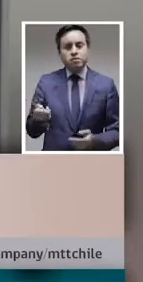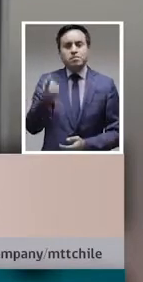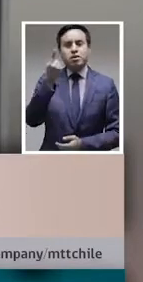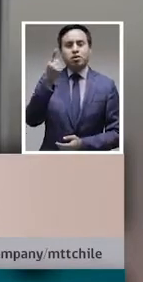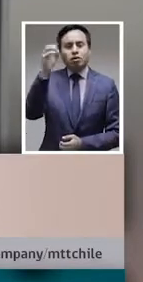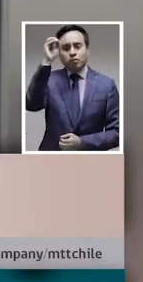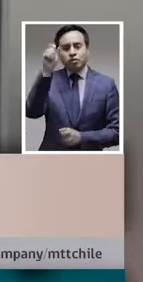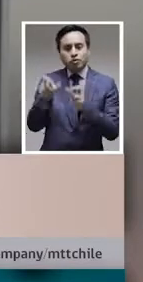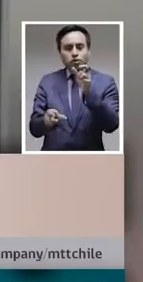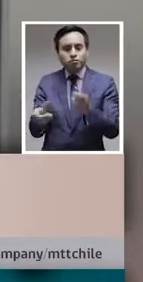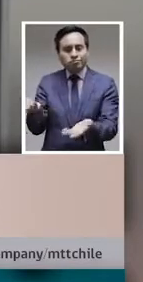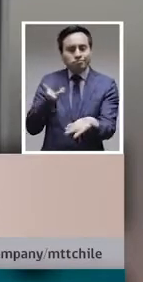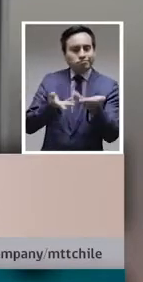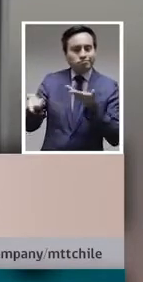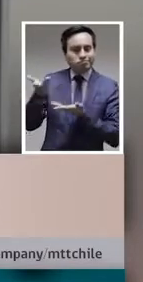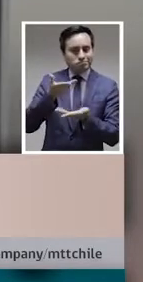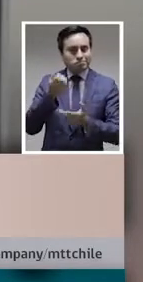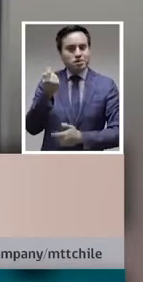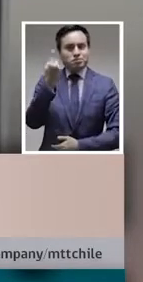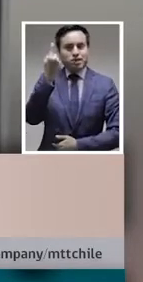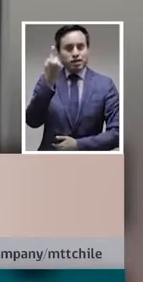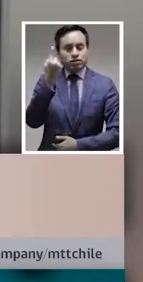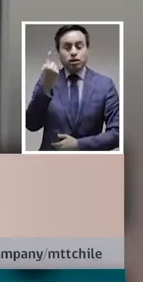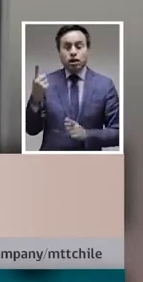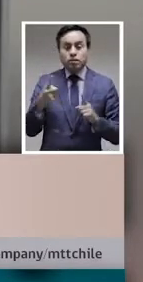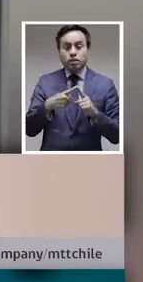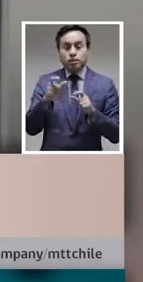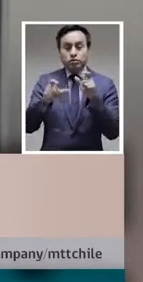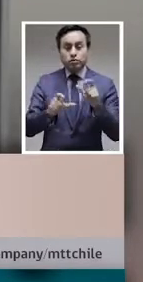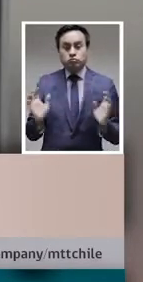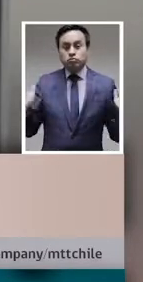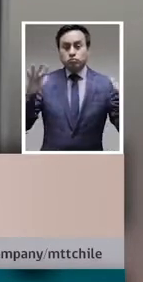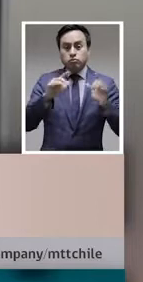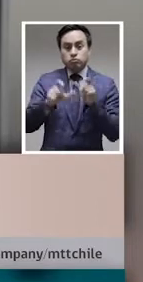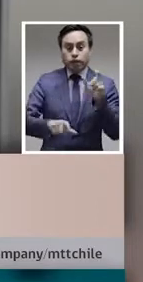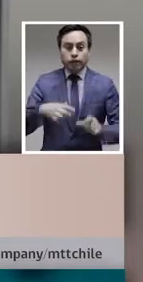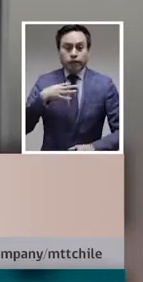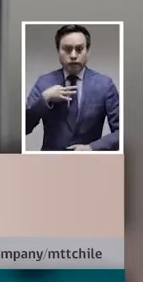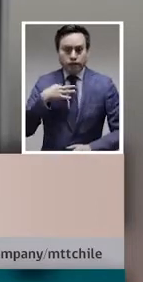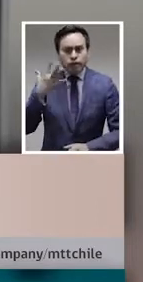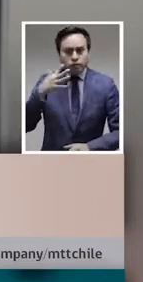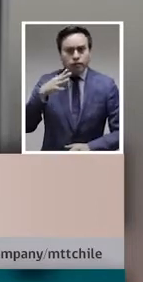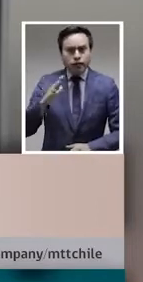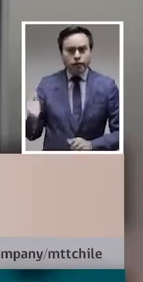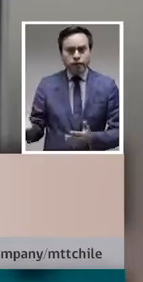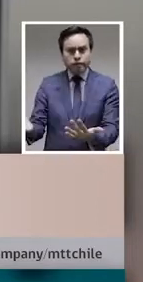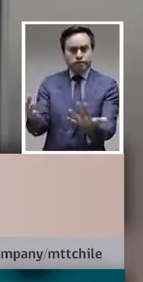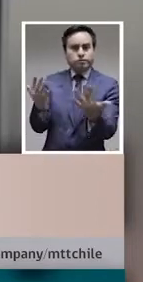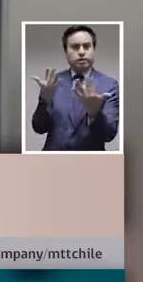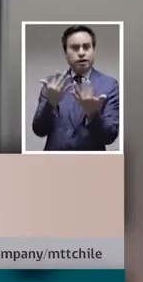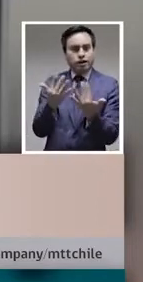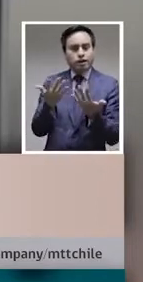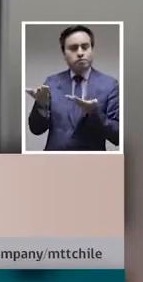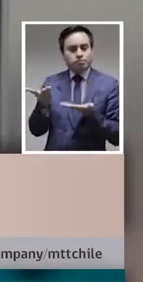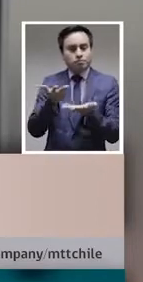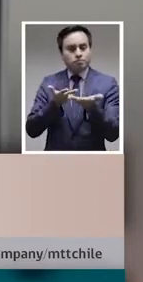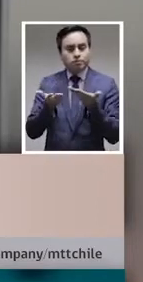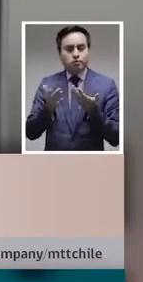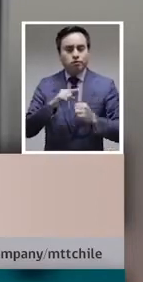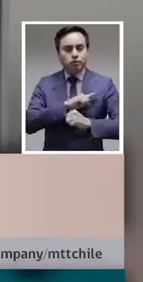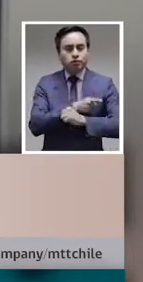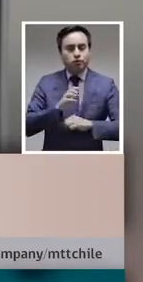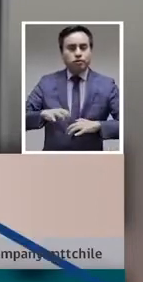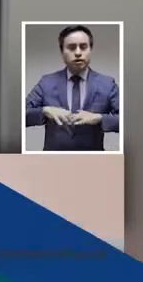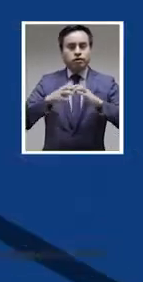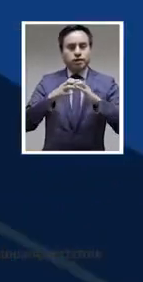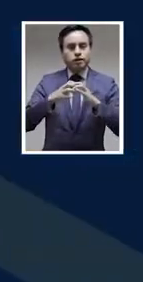opinión de los usuarios finales. La participación ciudadana es un elemento clave que se ha ido fortaleciendo